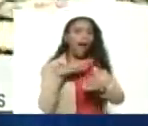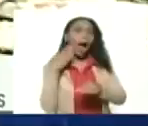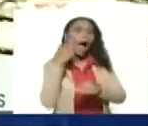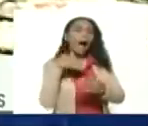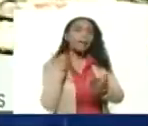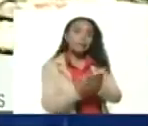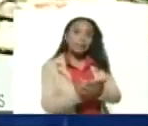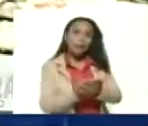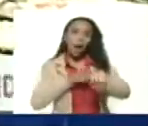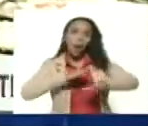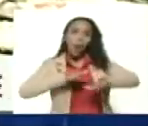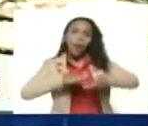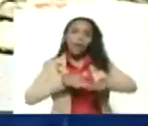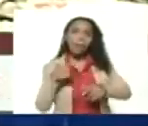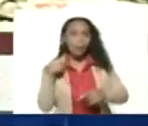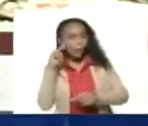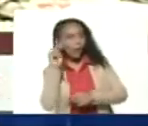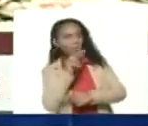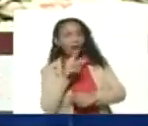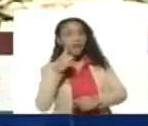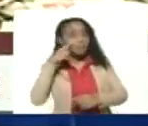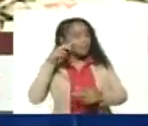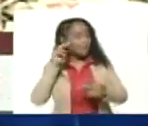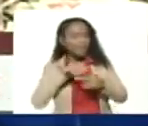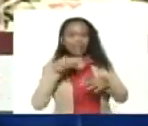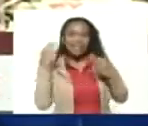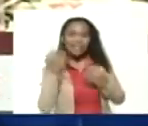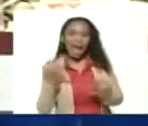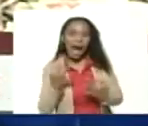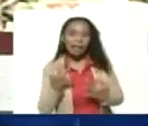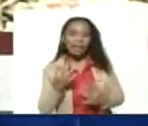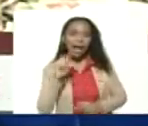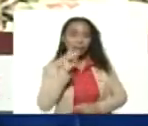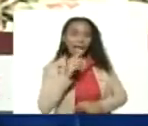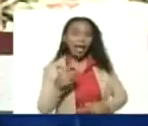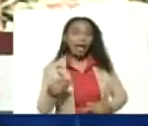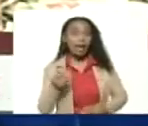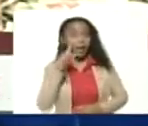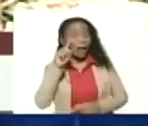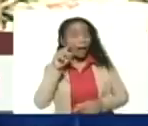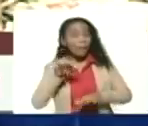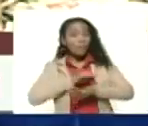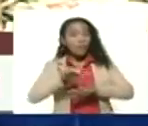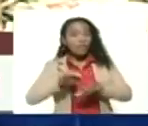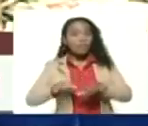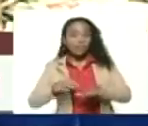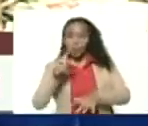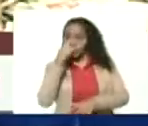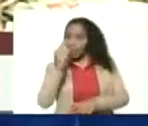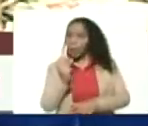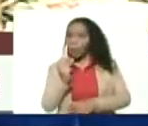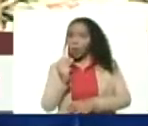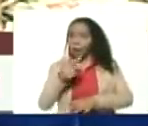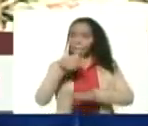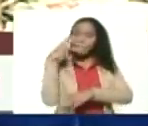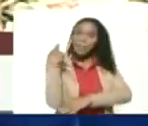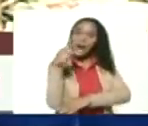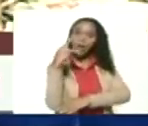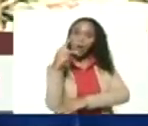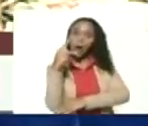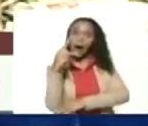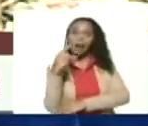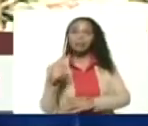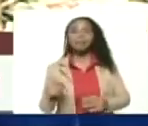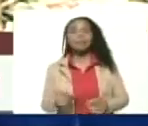aquí, para que veamos en vivo y directo, allá en el municipio Ezequiel Zamora, parroquia San Carlos,